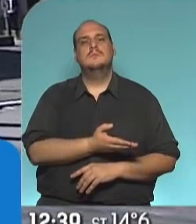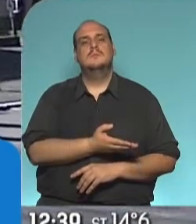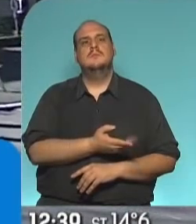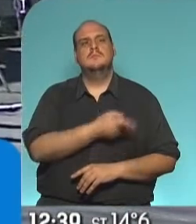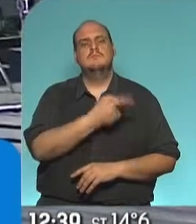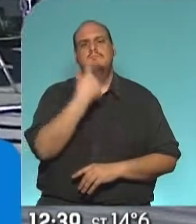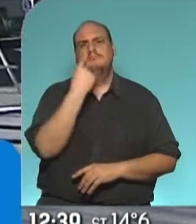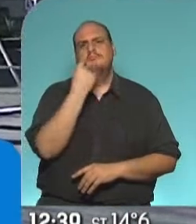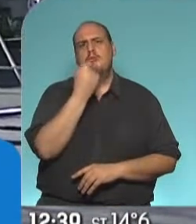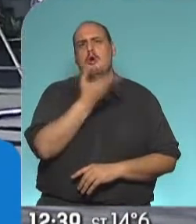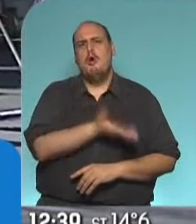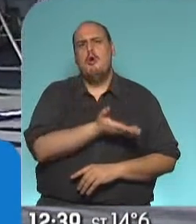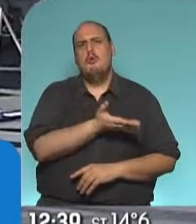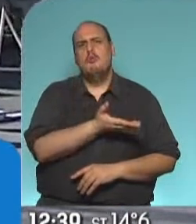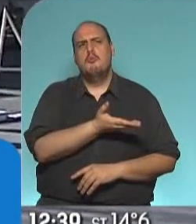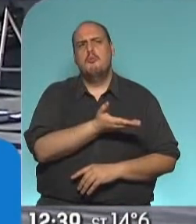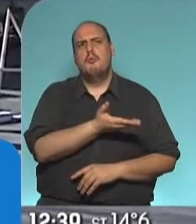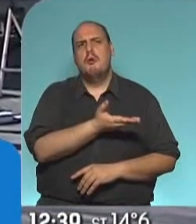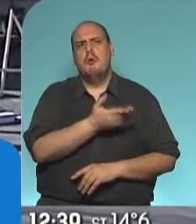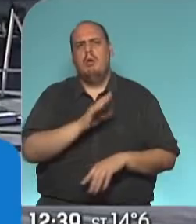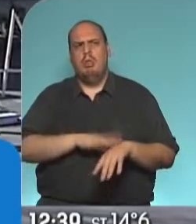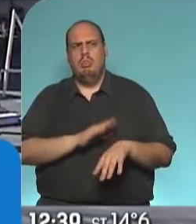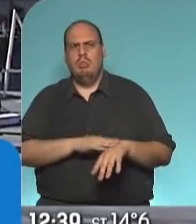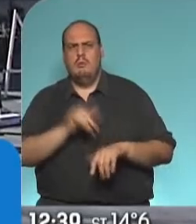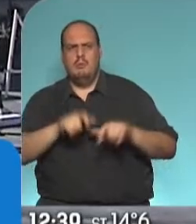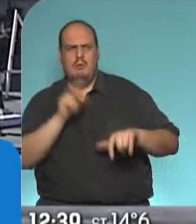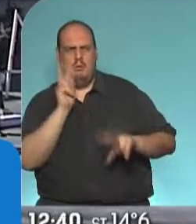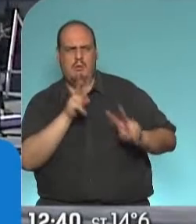un hombre poco comprendido en su tiempo.